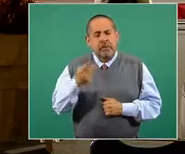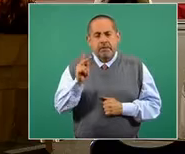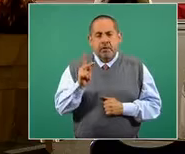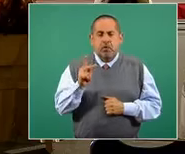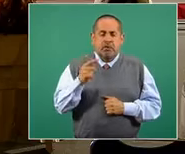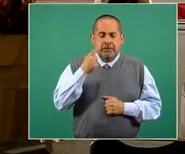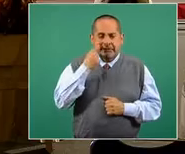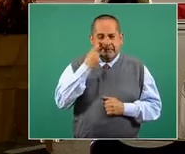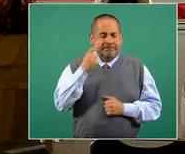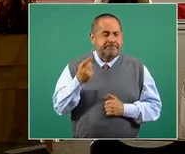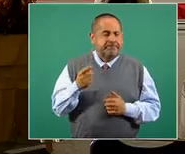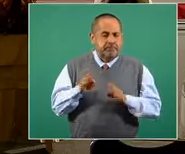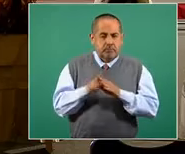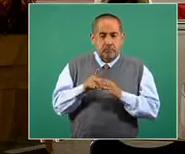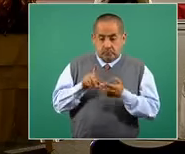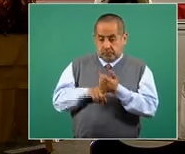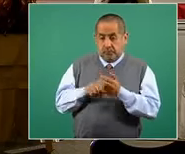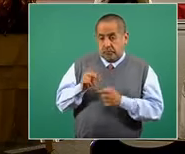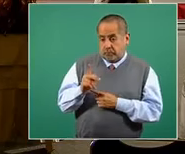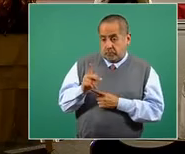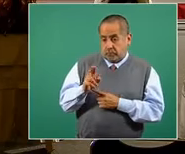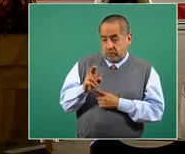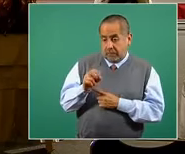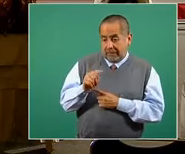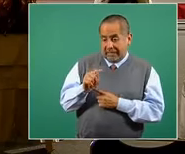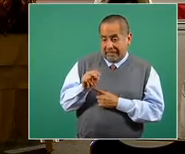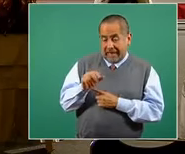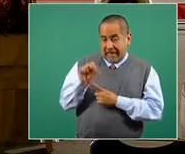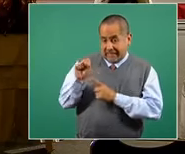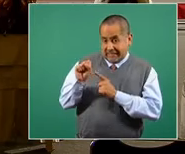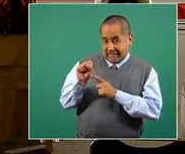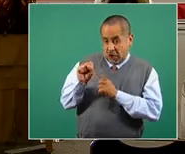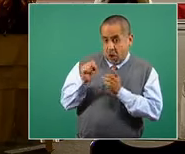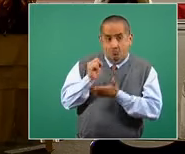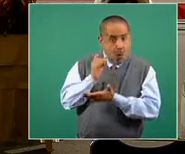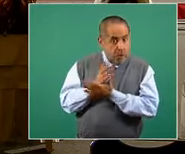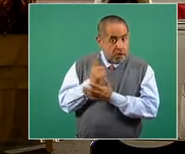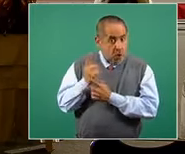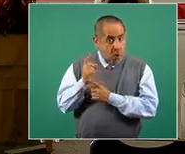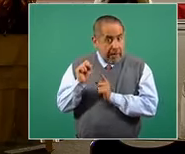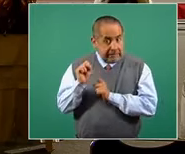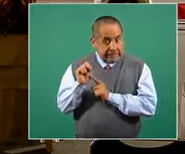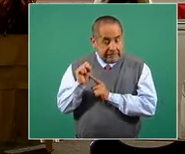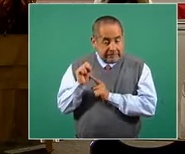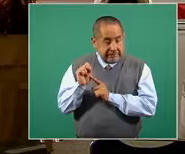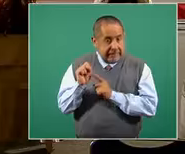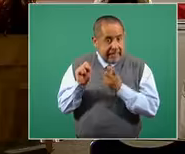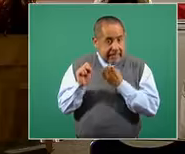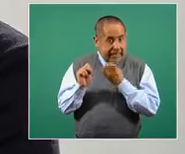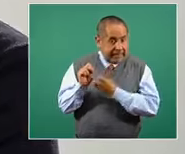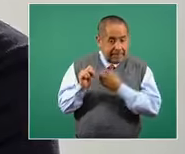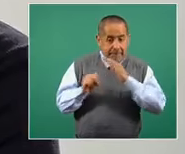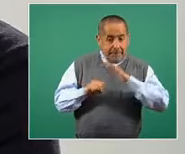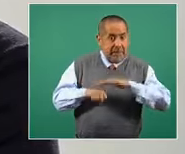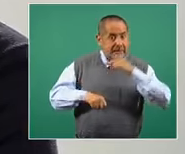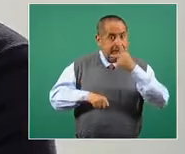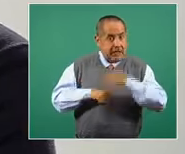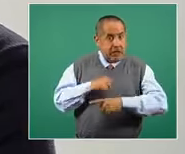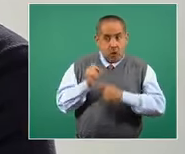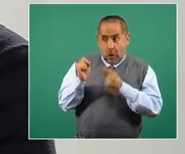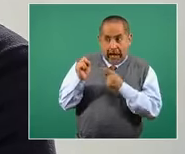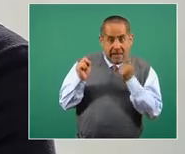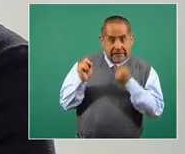o solo en esta proteína está incluido, digamos, el potencial de causar mayor o